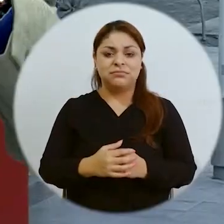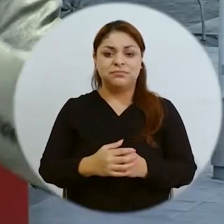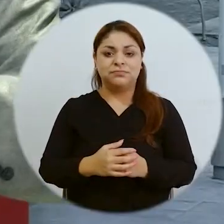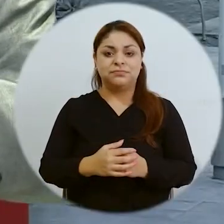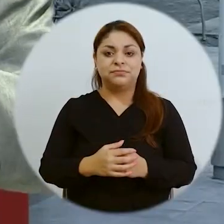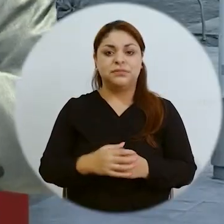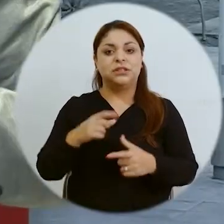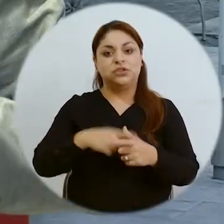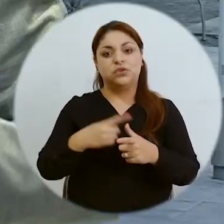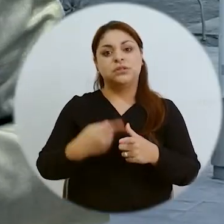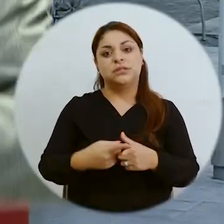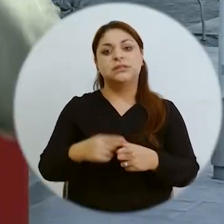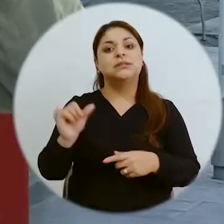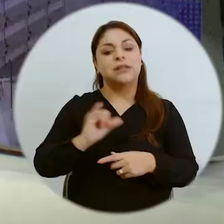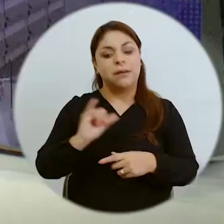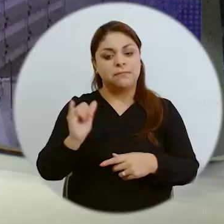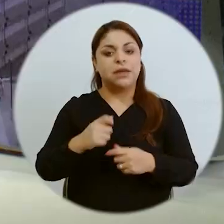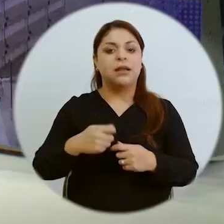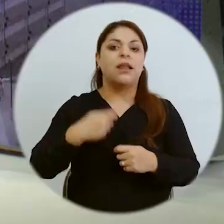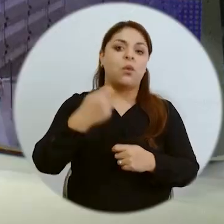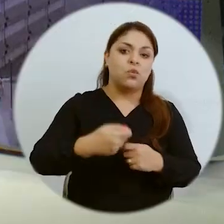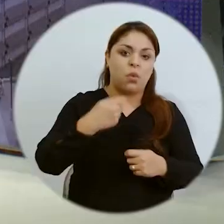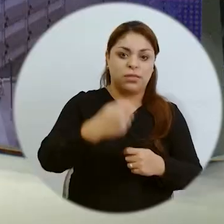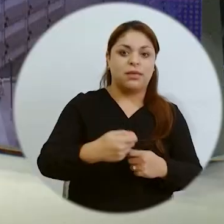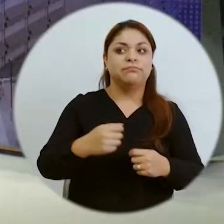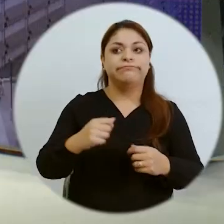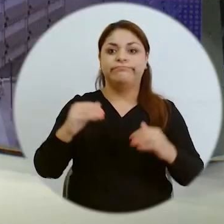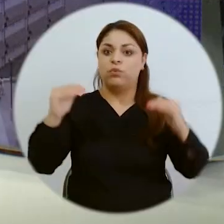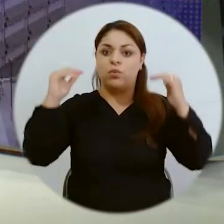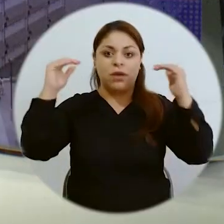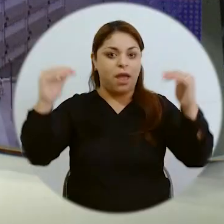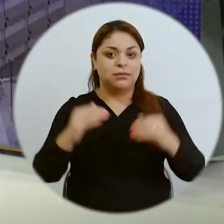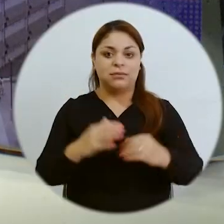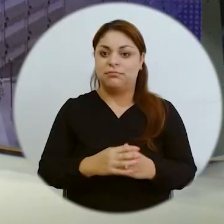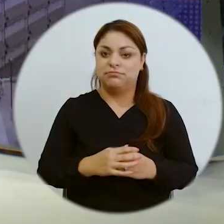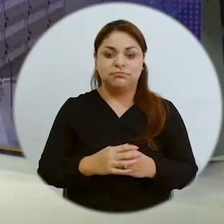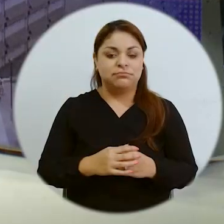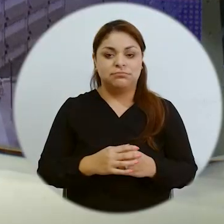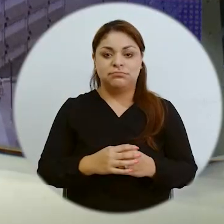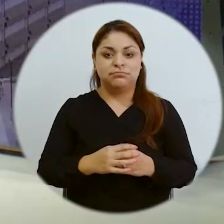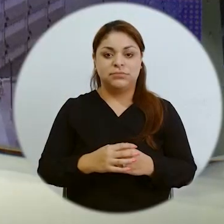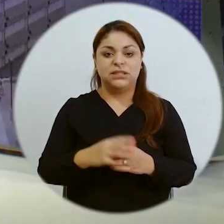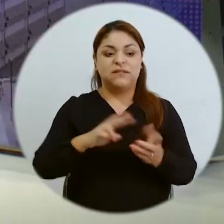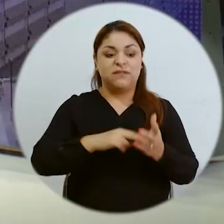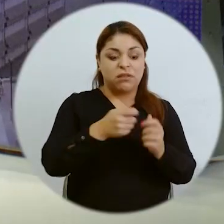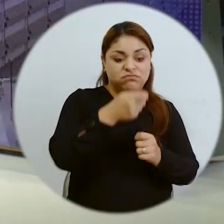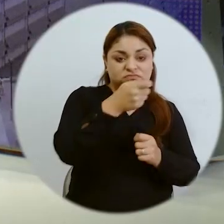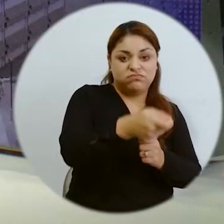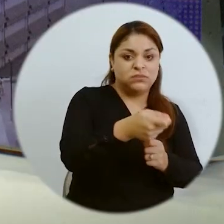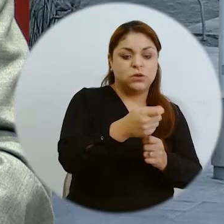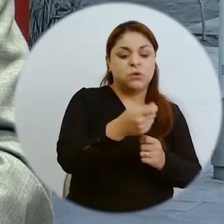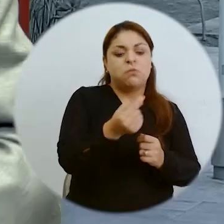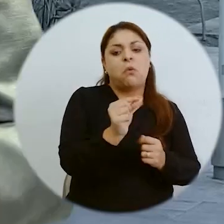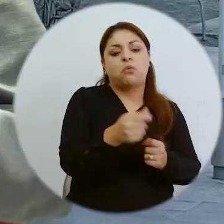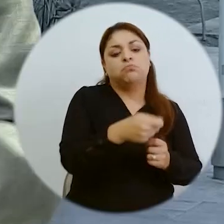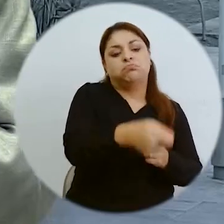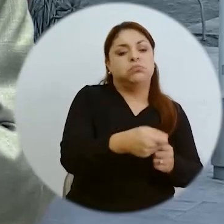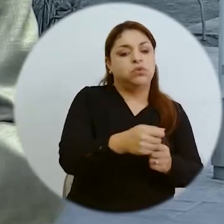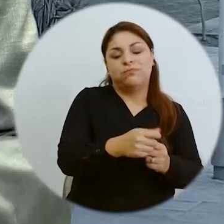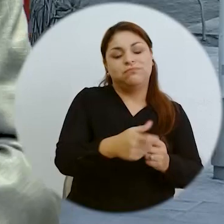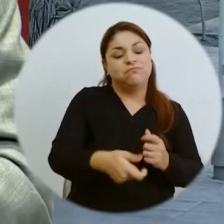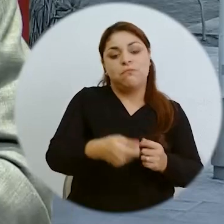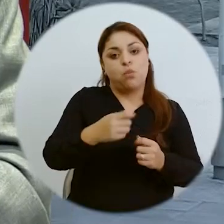como consumidor, como persona que va a un banco y va a solicitar un crédito? Me mata la tasa de interés. ¿Por qué? Porque al ser